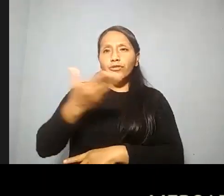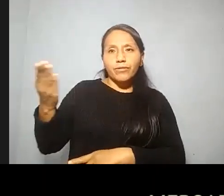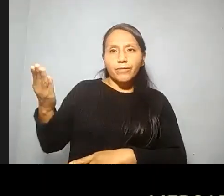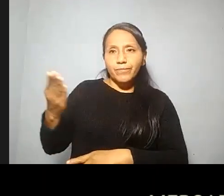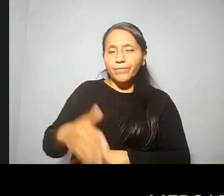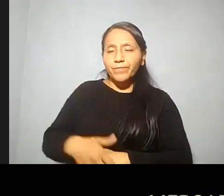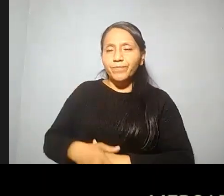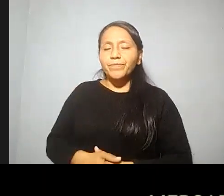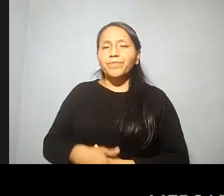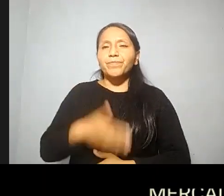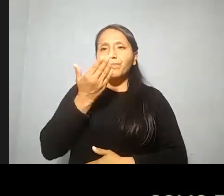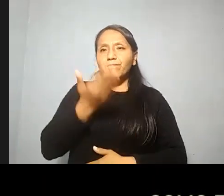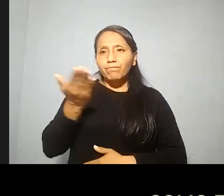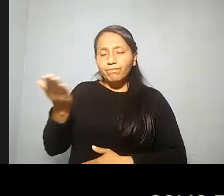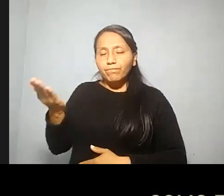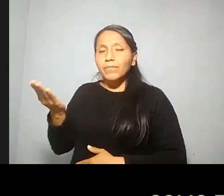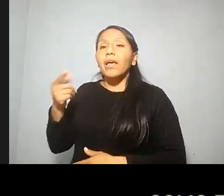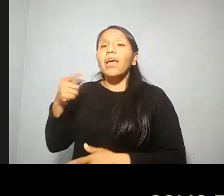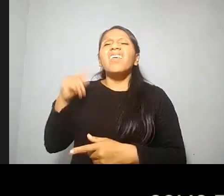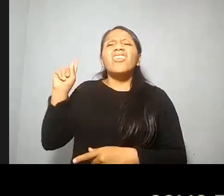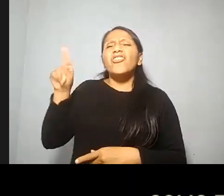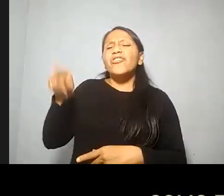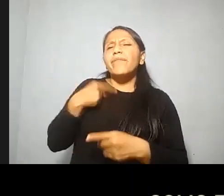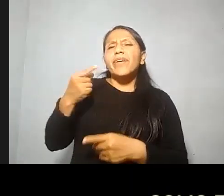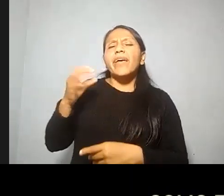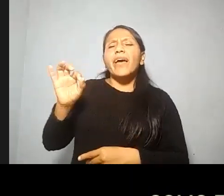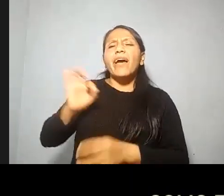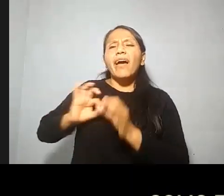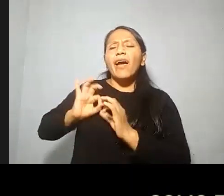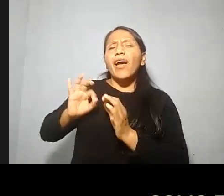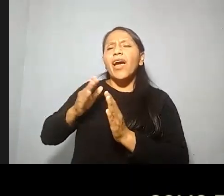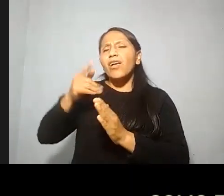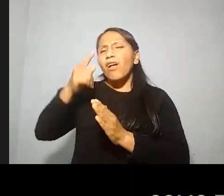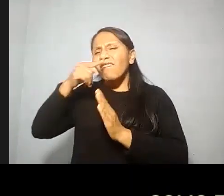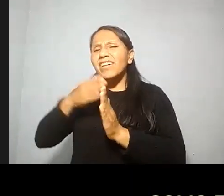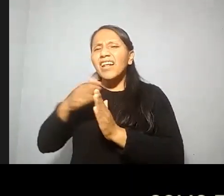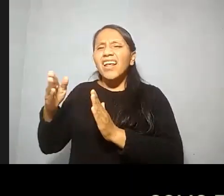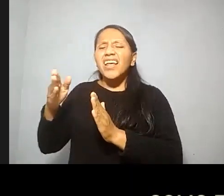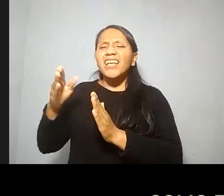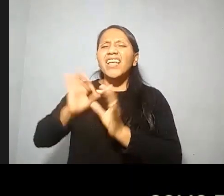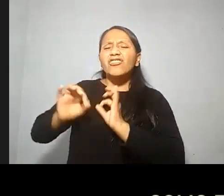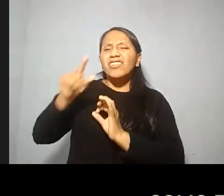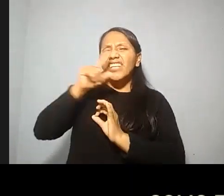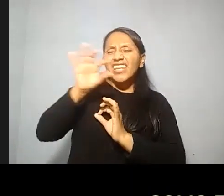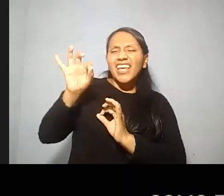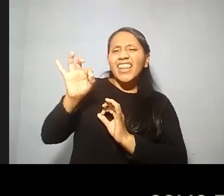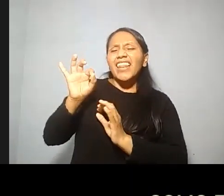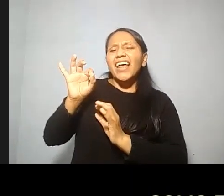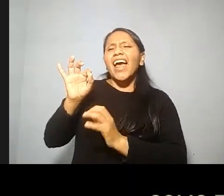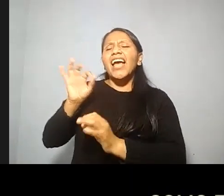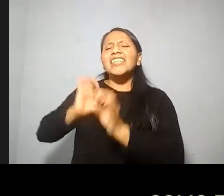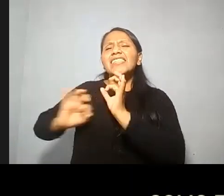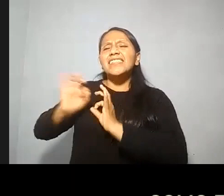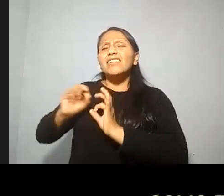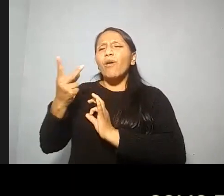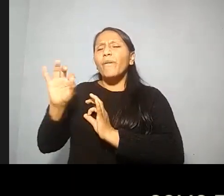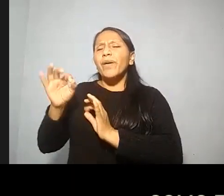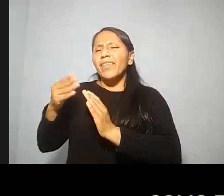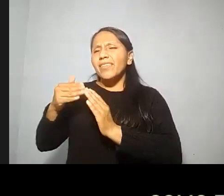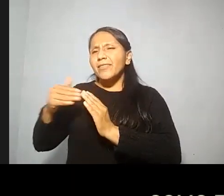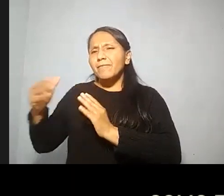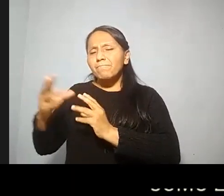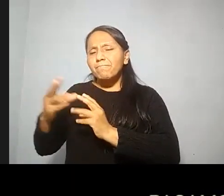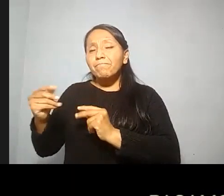El modelo social nace a finales de la década de los años 70 y del siglo XX. Las causas que originan